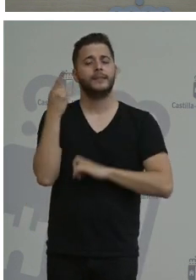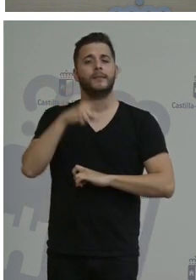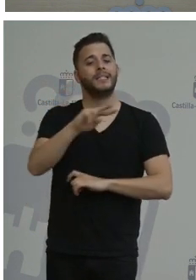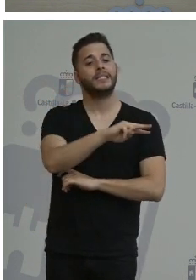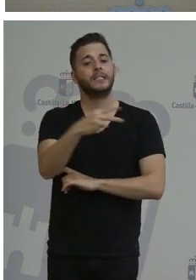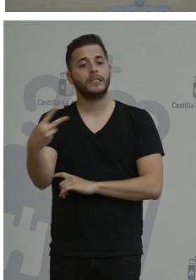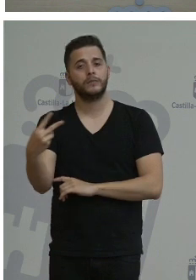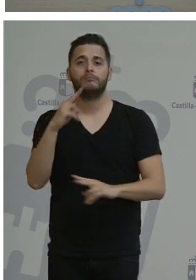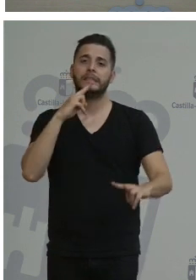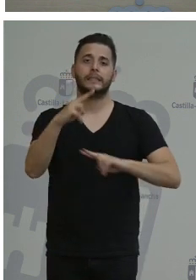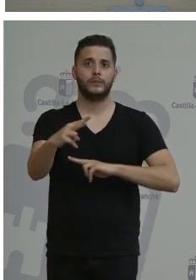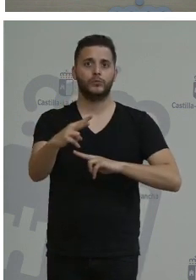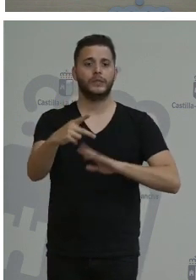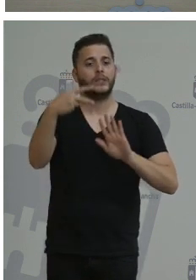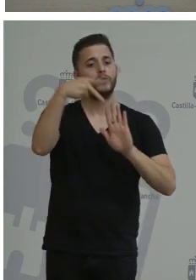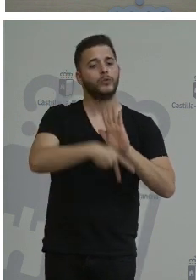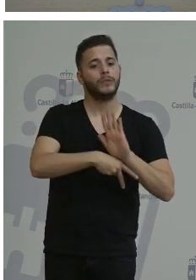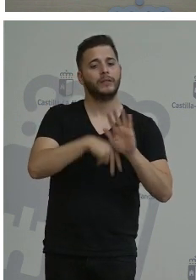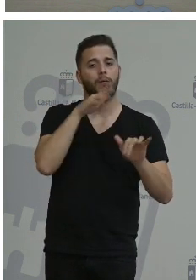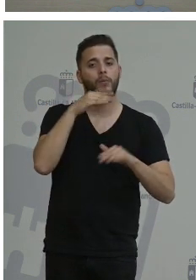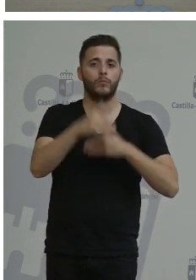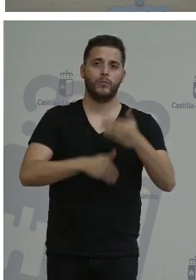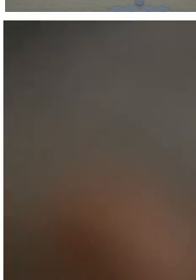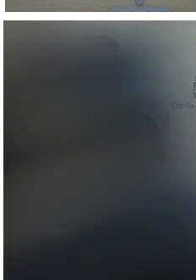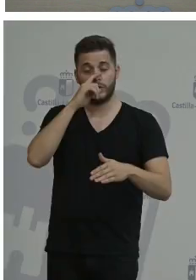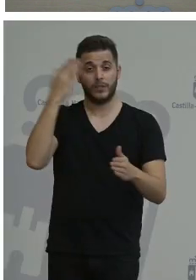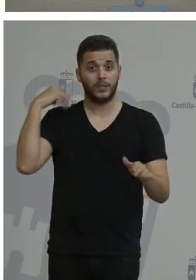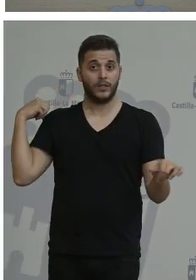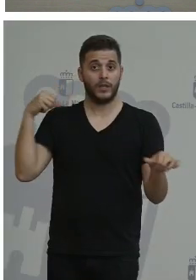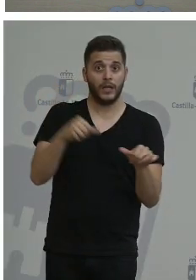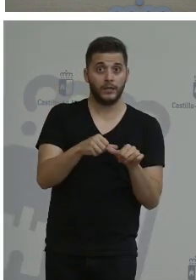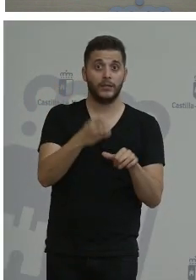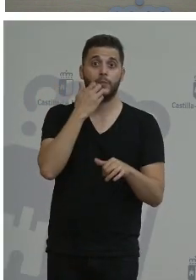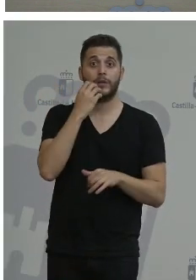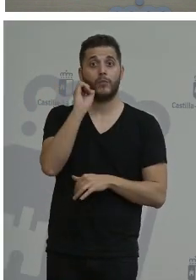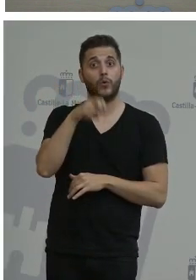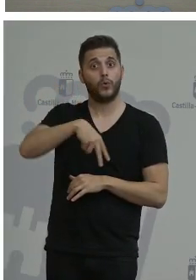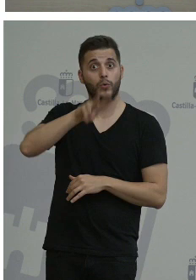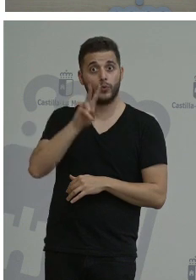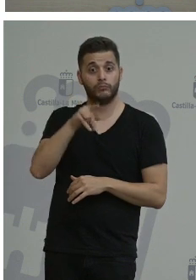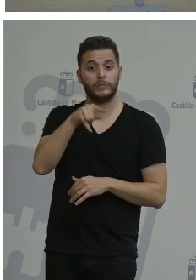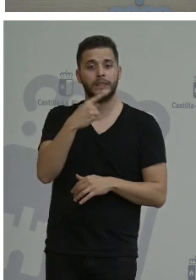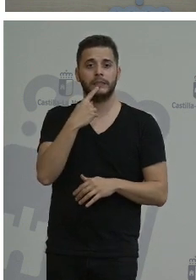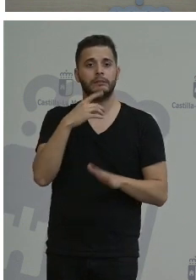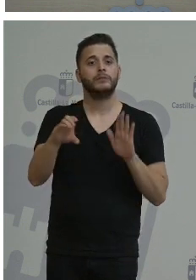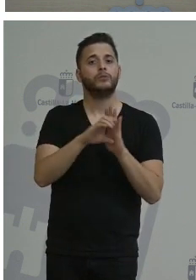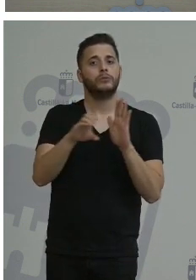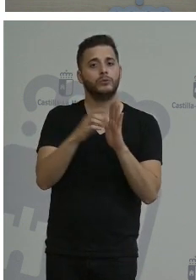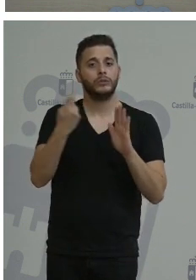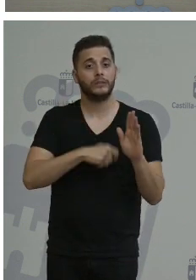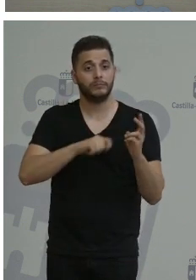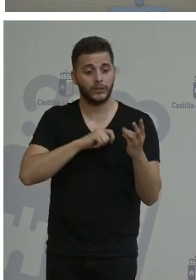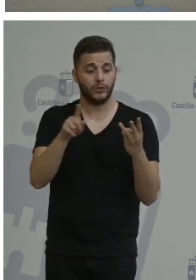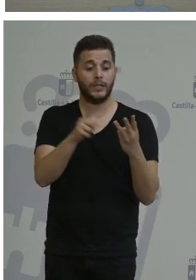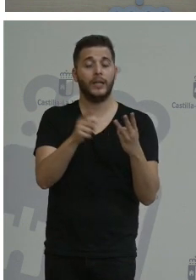normativa que ya han hecho referencia a los ponentes anteriores, principalmente la Convención de Naciones Unidas, lo que es la Constitución Española, la Ley